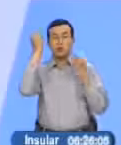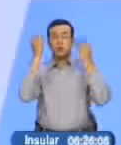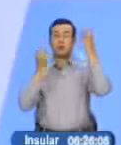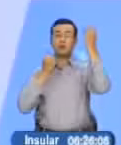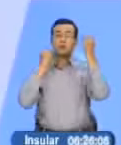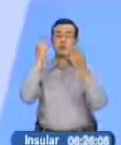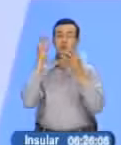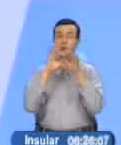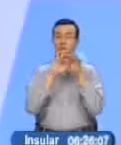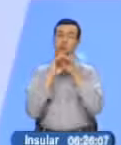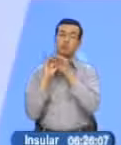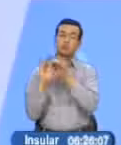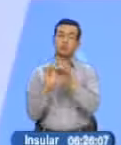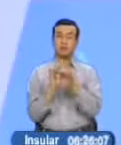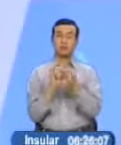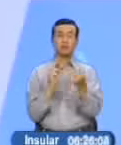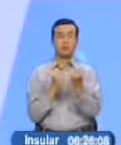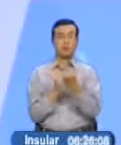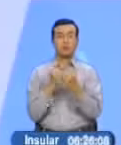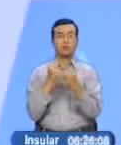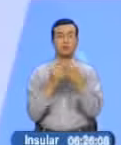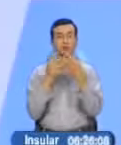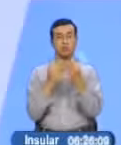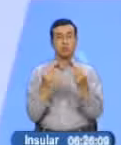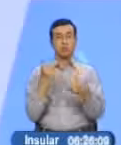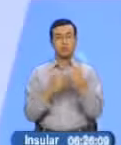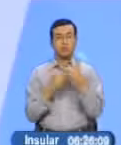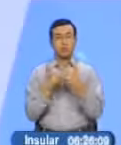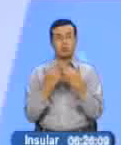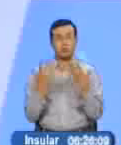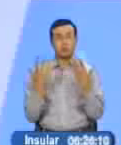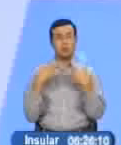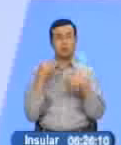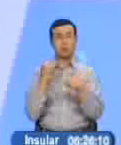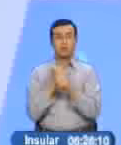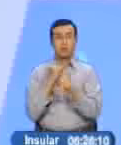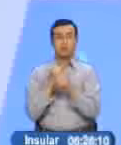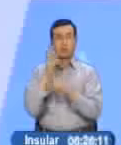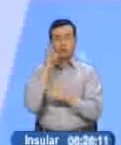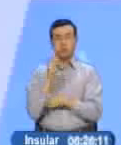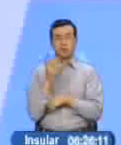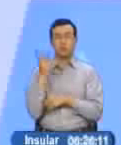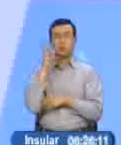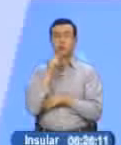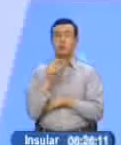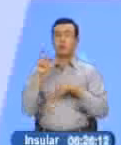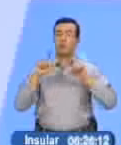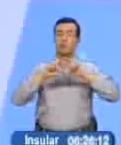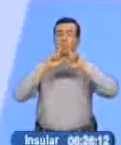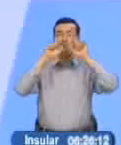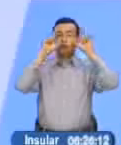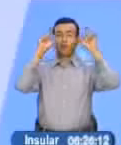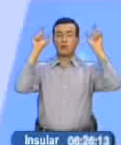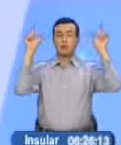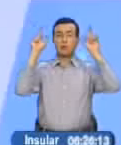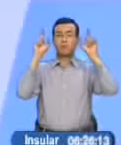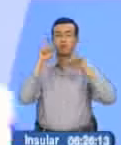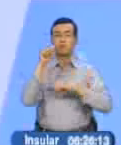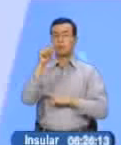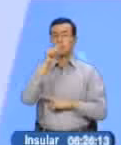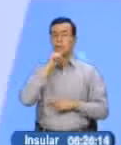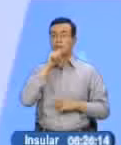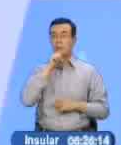que nos unamos para encontrar soluciones a los problemas. Así trabajamos en Cuenca. En Cuenca la empresa